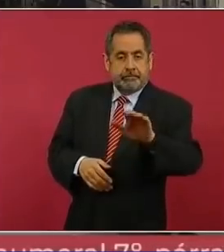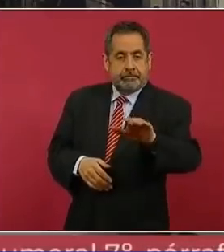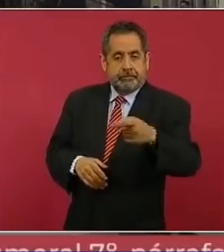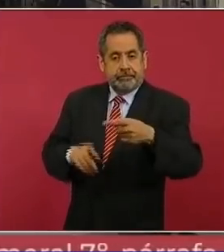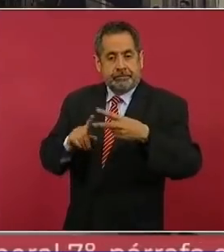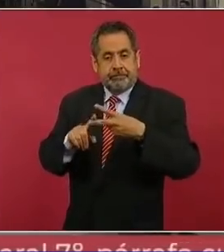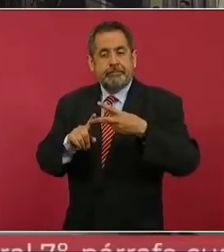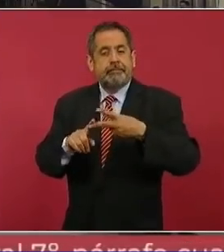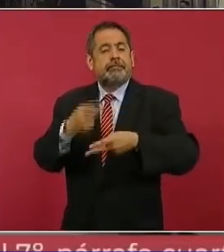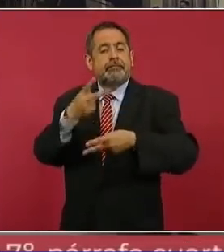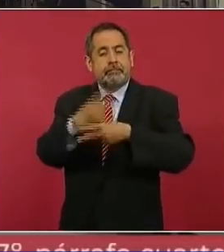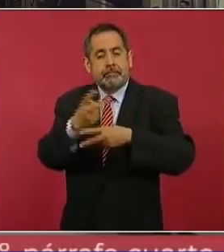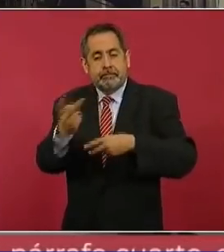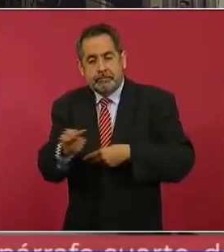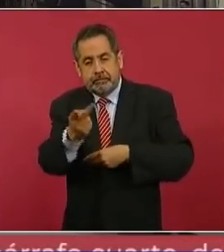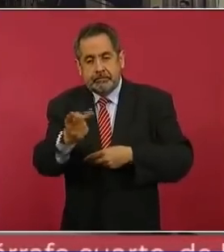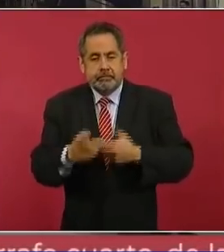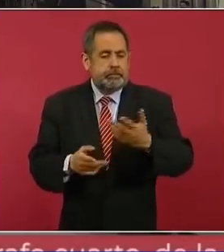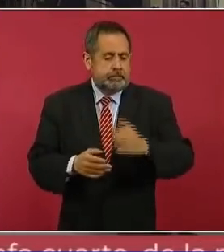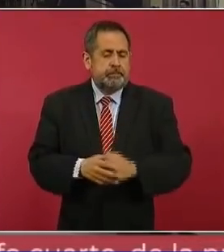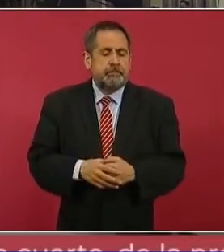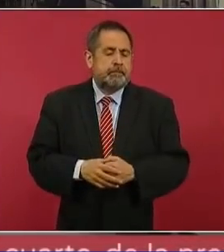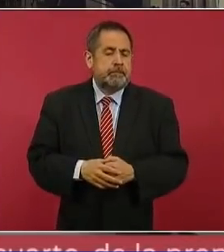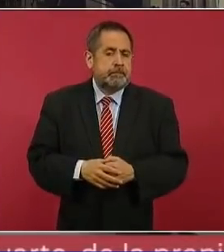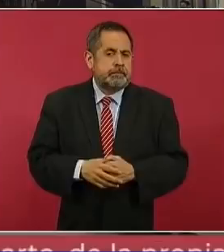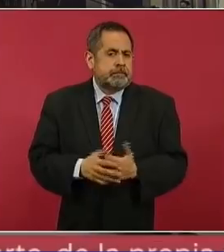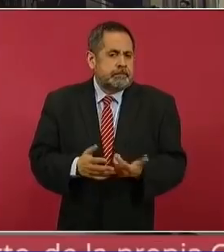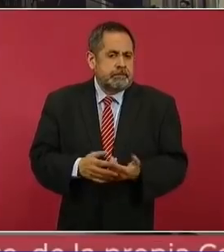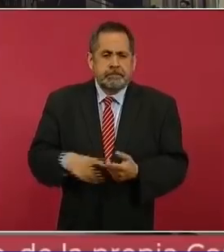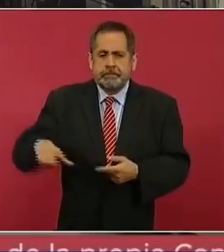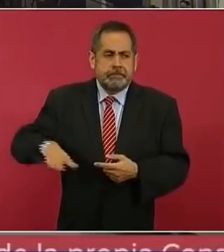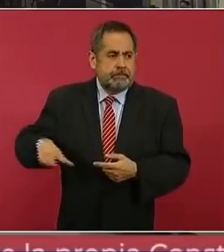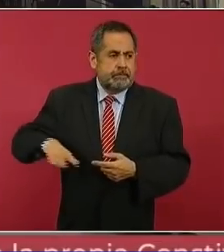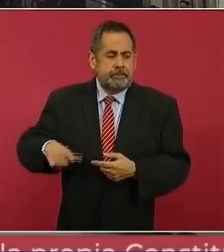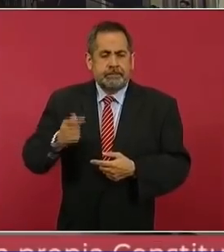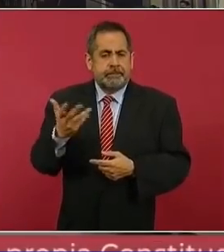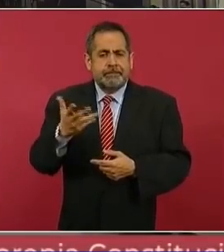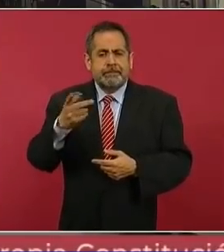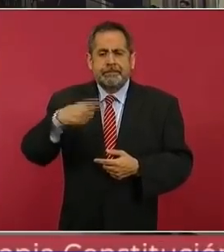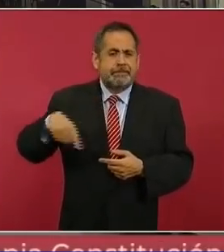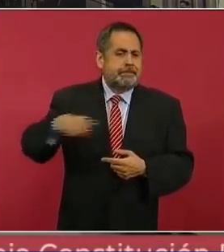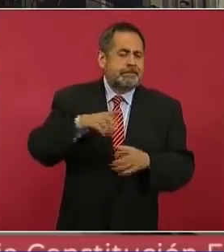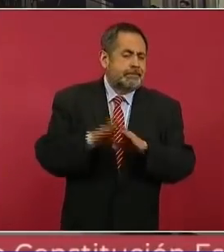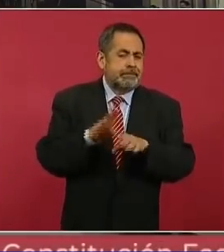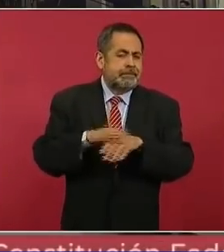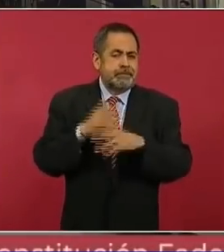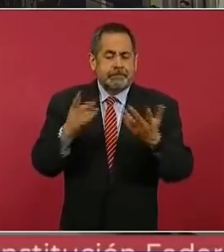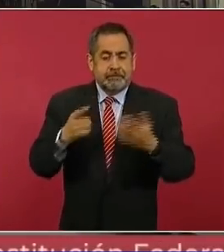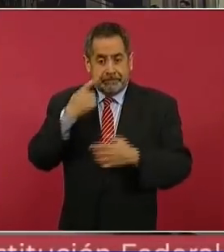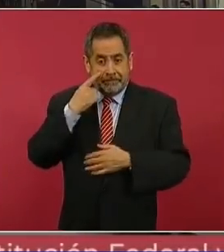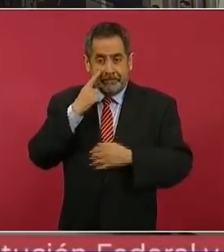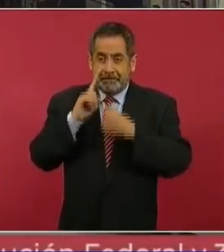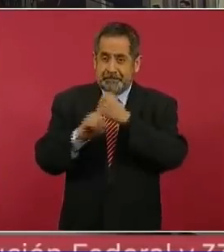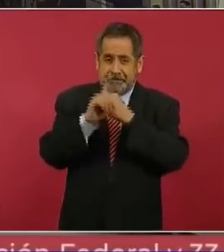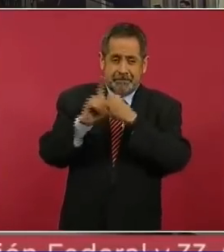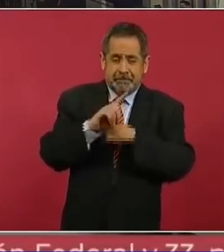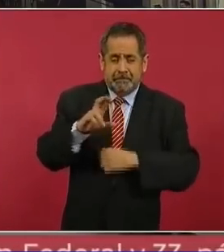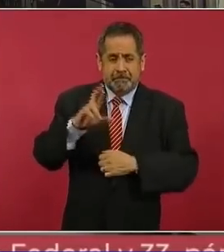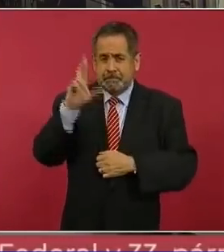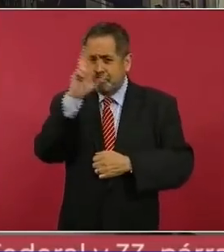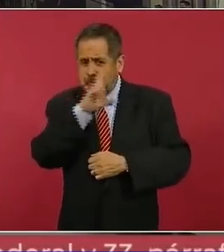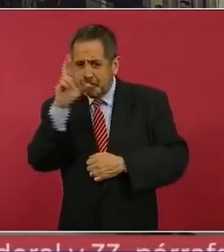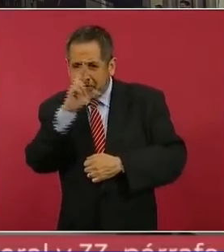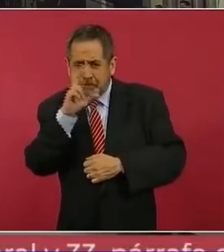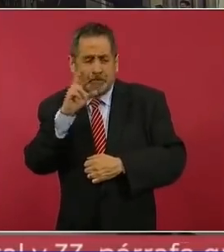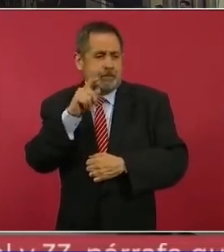Presidente, ¿qué va a hacer el gobierno? Porque el conflicto entre Rusia y Ucrania,